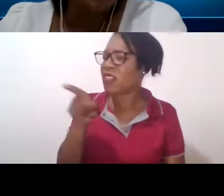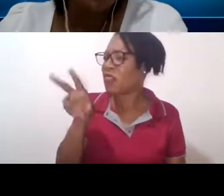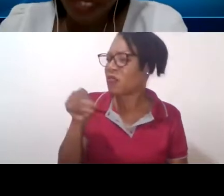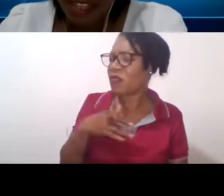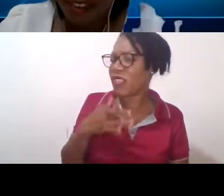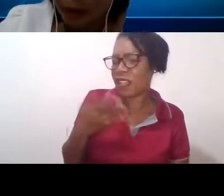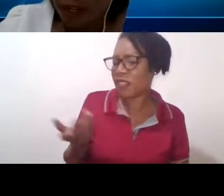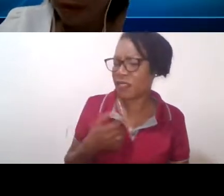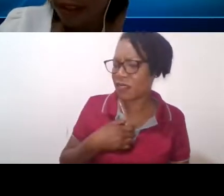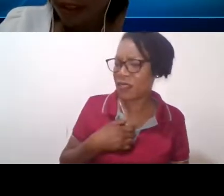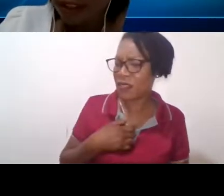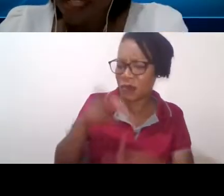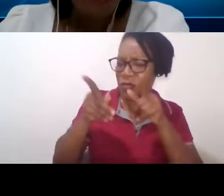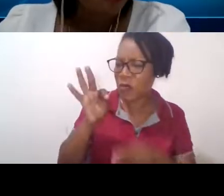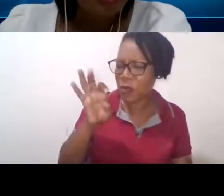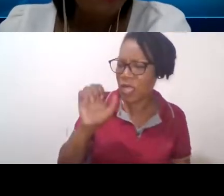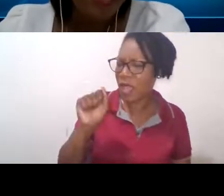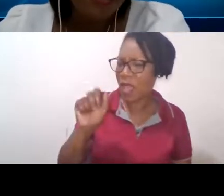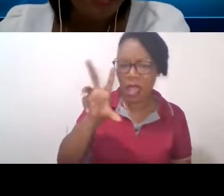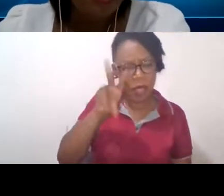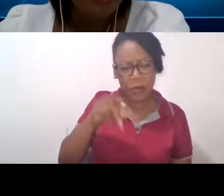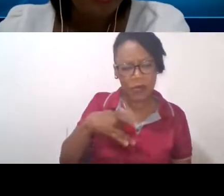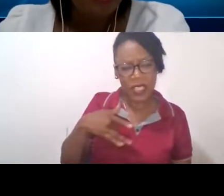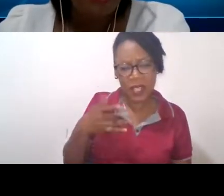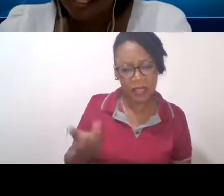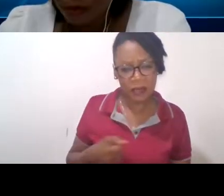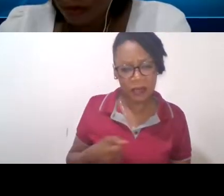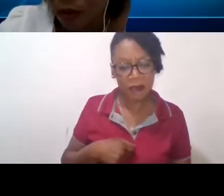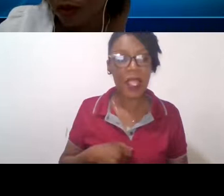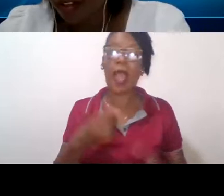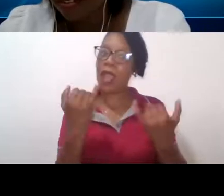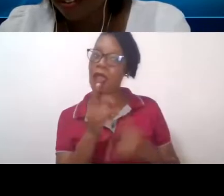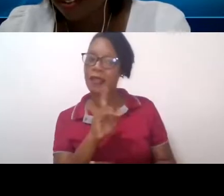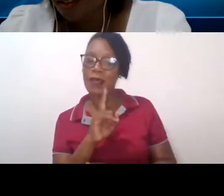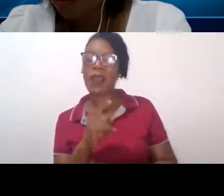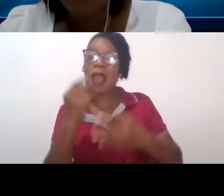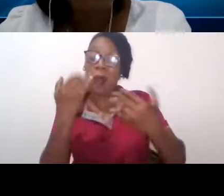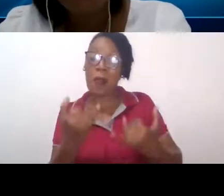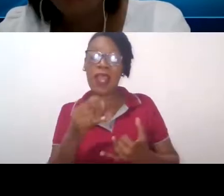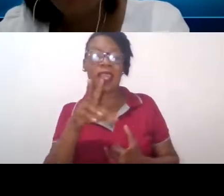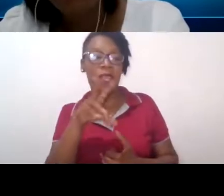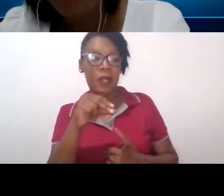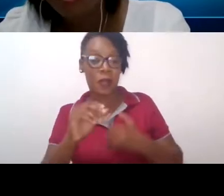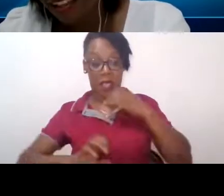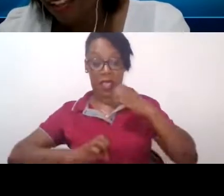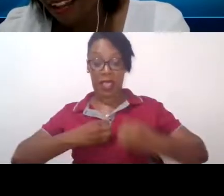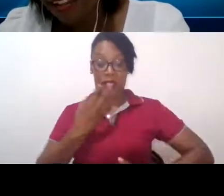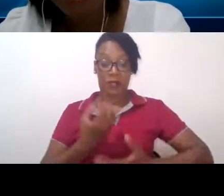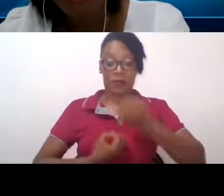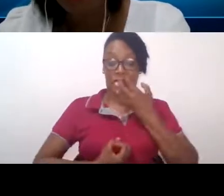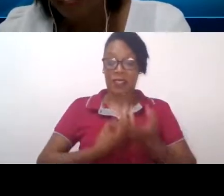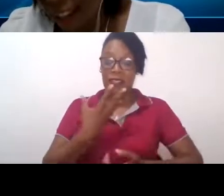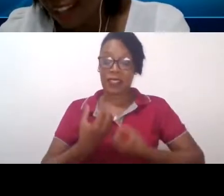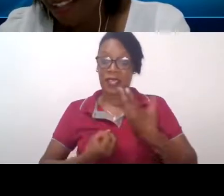sienten. ¿Será que no sienten? Bueno, que no manifiesten las emociones no significa que ellos carezcan de